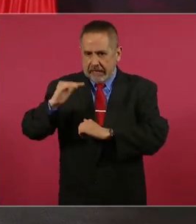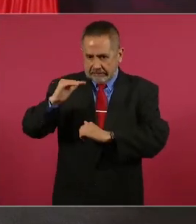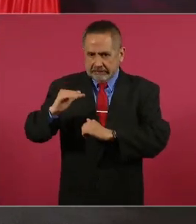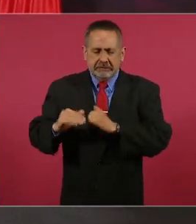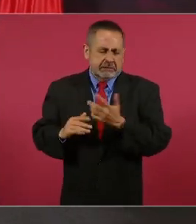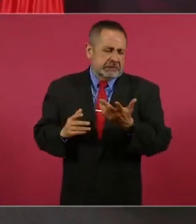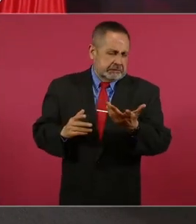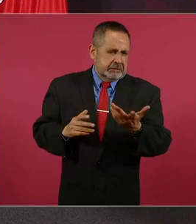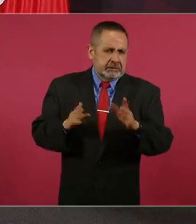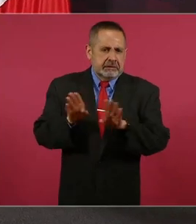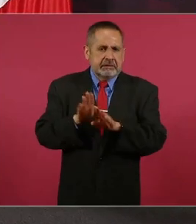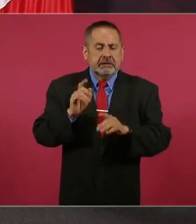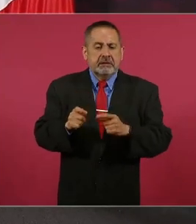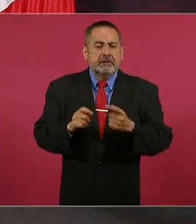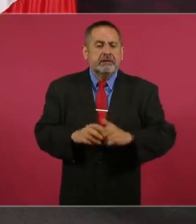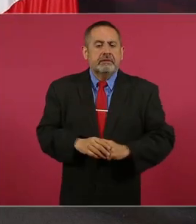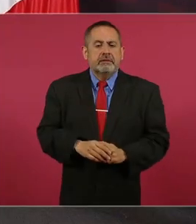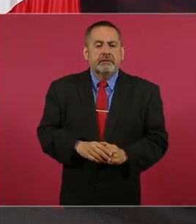que en esencia